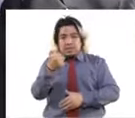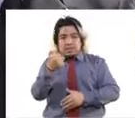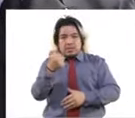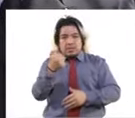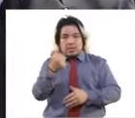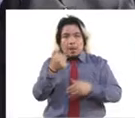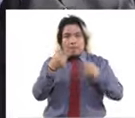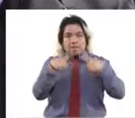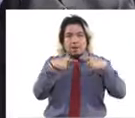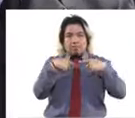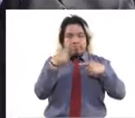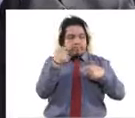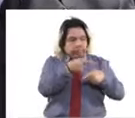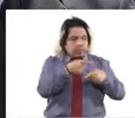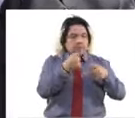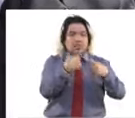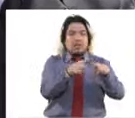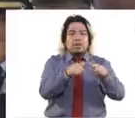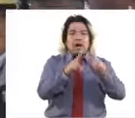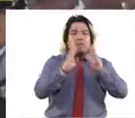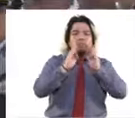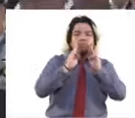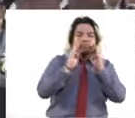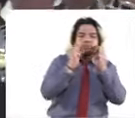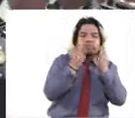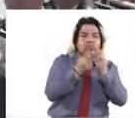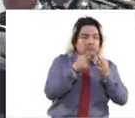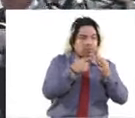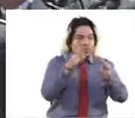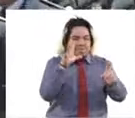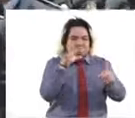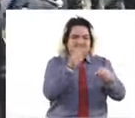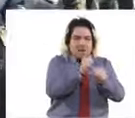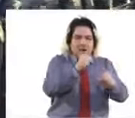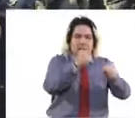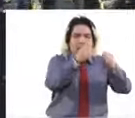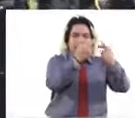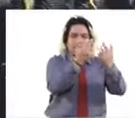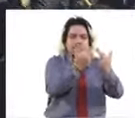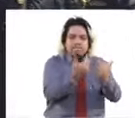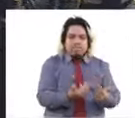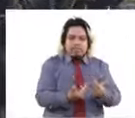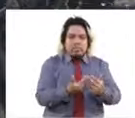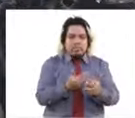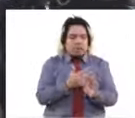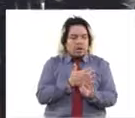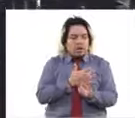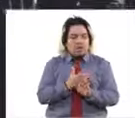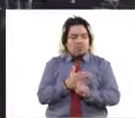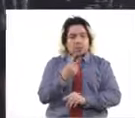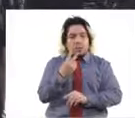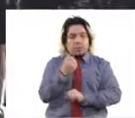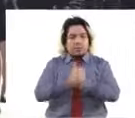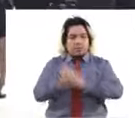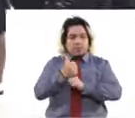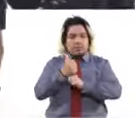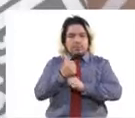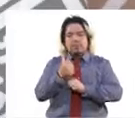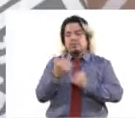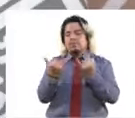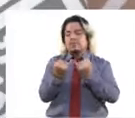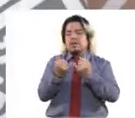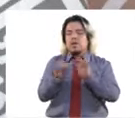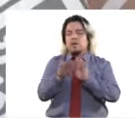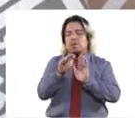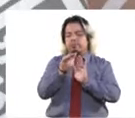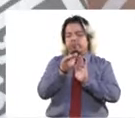la desarticulación de 191 células delictivas generadoras de violencia. En poco más de 2 años, esto además de la disminución